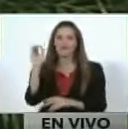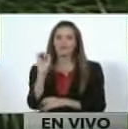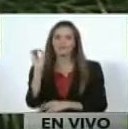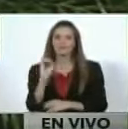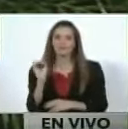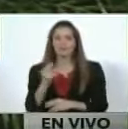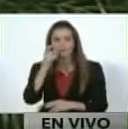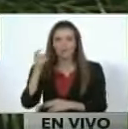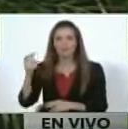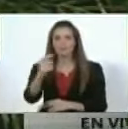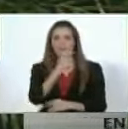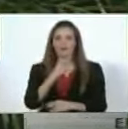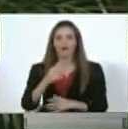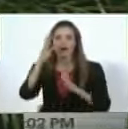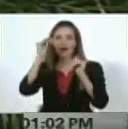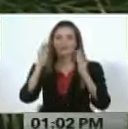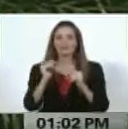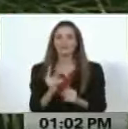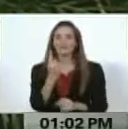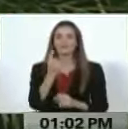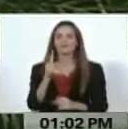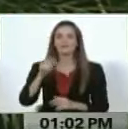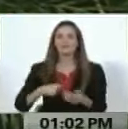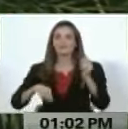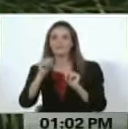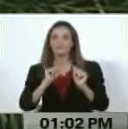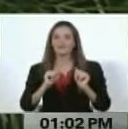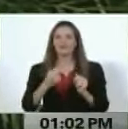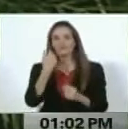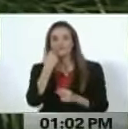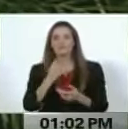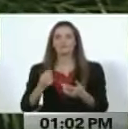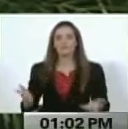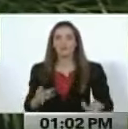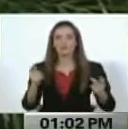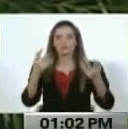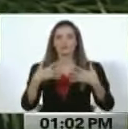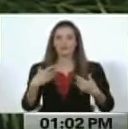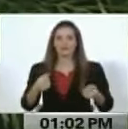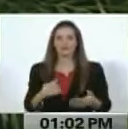a su población en atención primaria y en prevención y en promoción de salud.